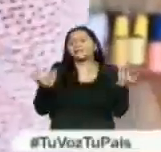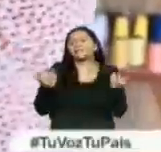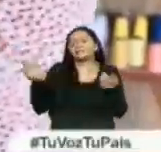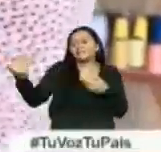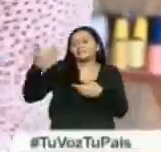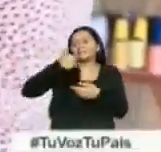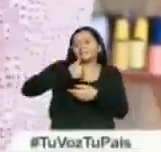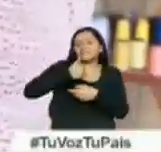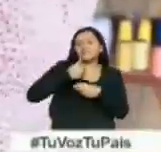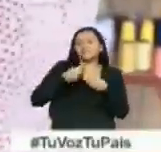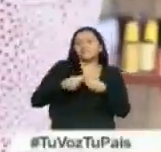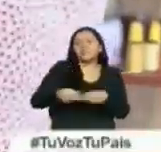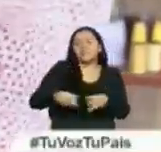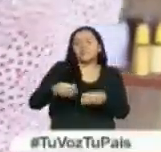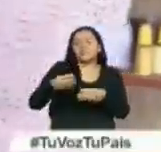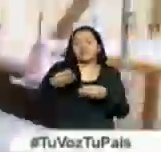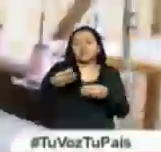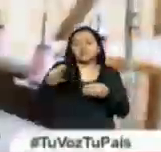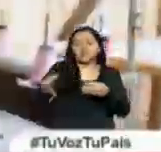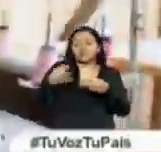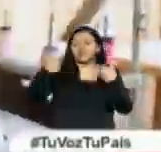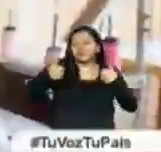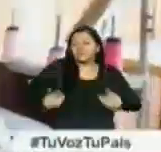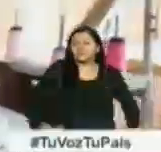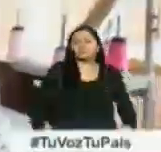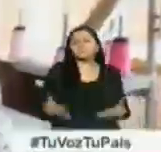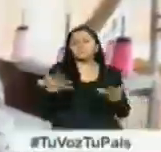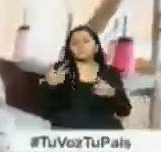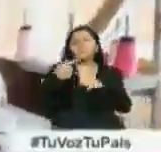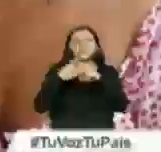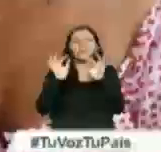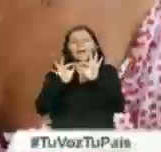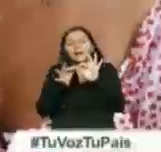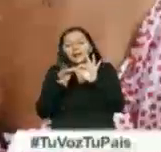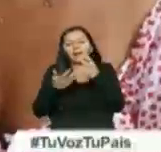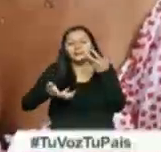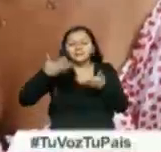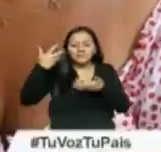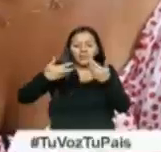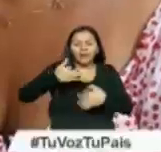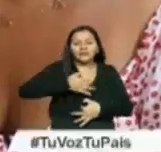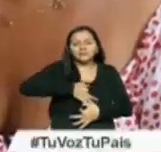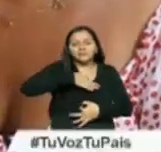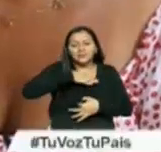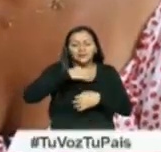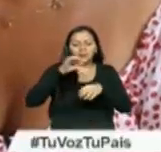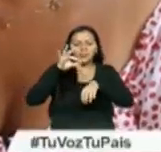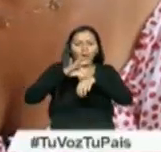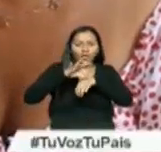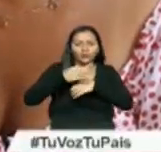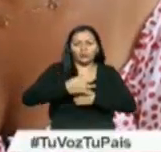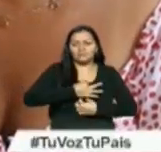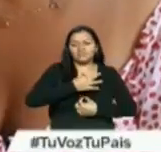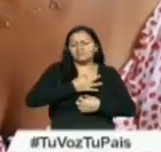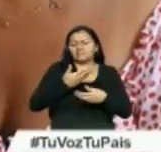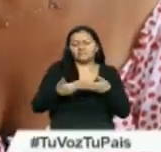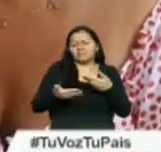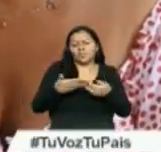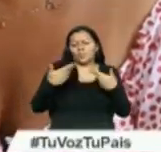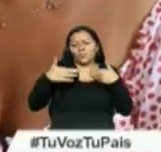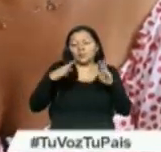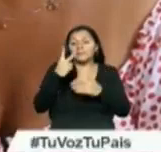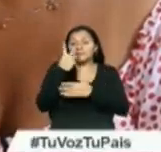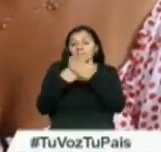porque ahorita como no hay para confeccionar, que mire, que arregleme esto, y se está trabajando. Aquí mi hija y yo estamos trabajando,